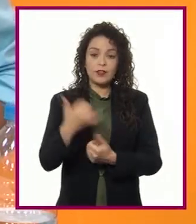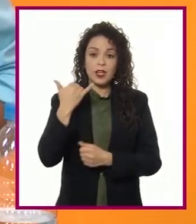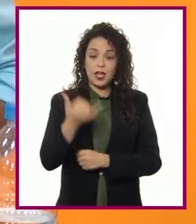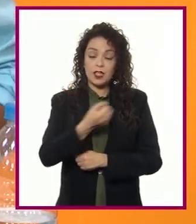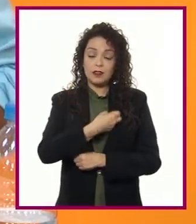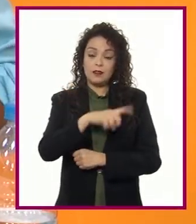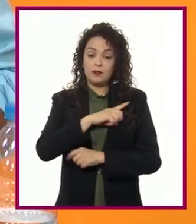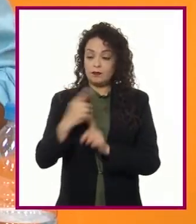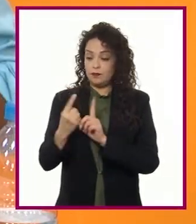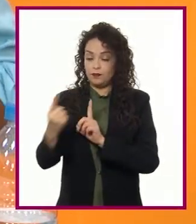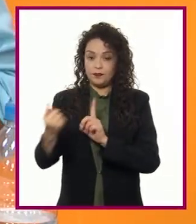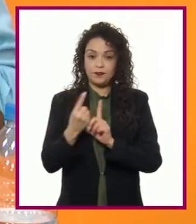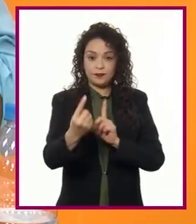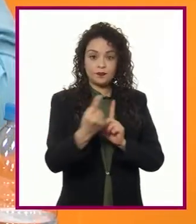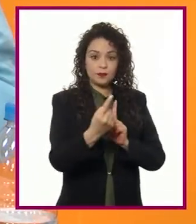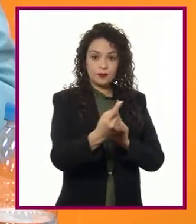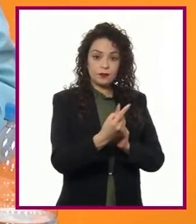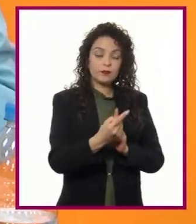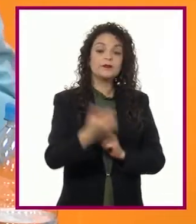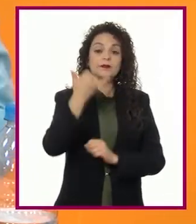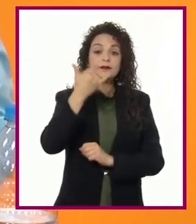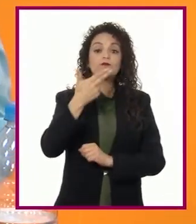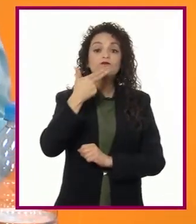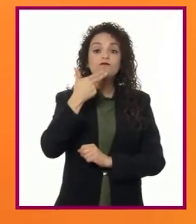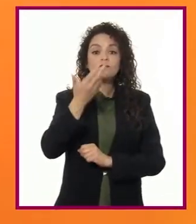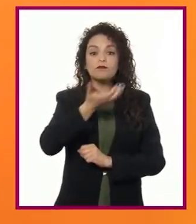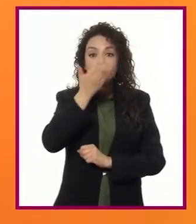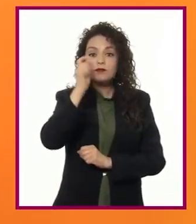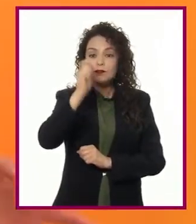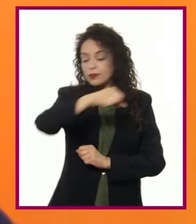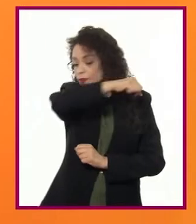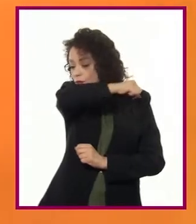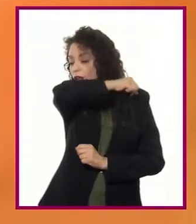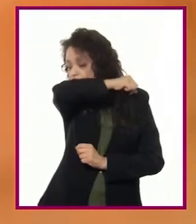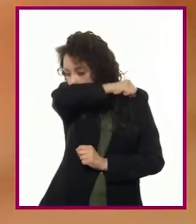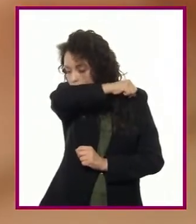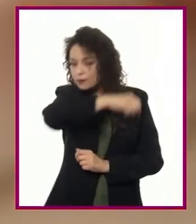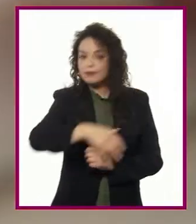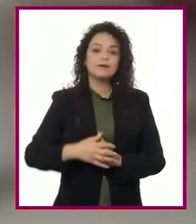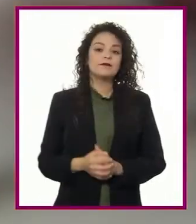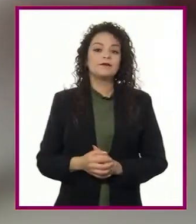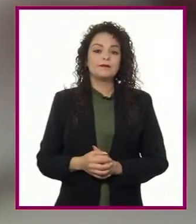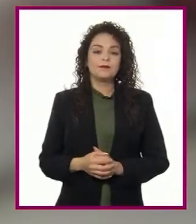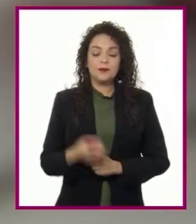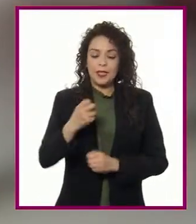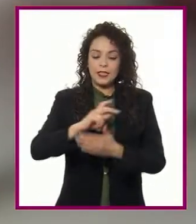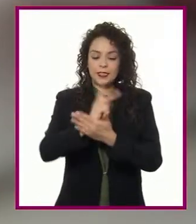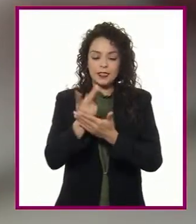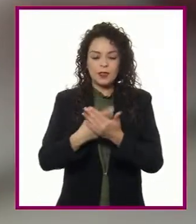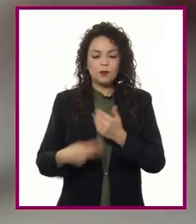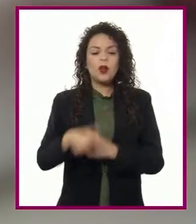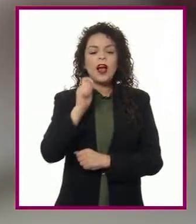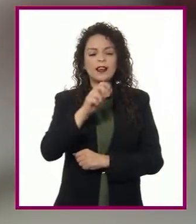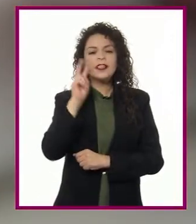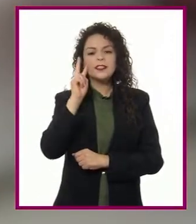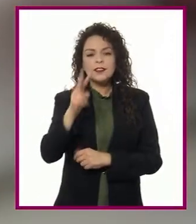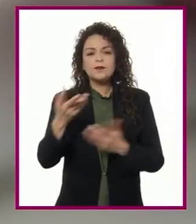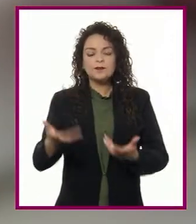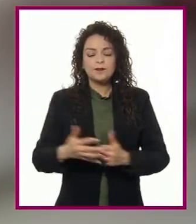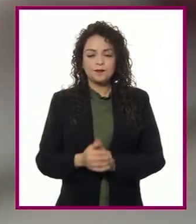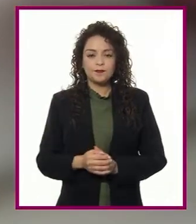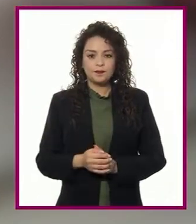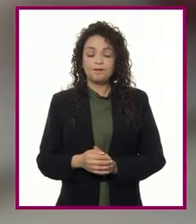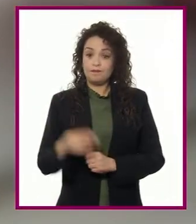sana distancia y usar el estornudo de etiqueta. ¿Qué veremos en esta sesión? Identificaremos